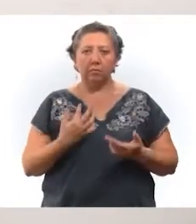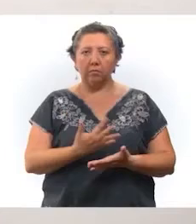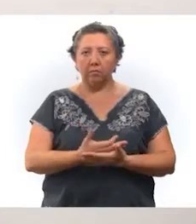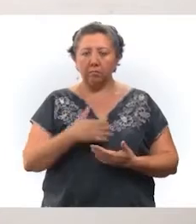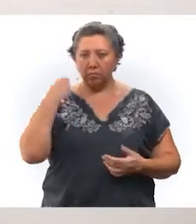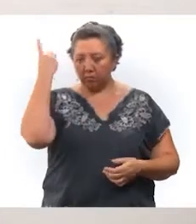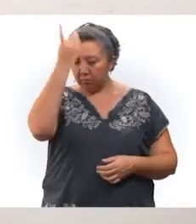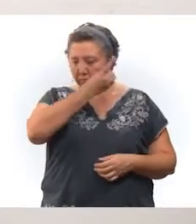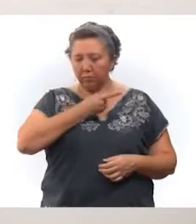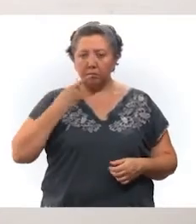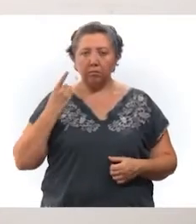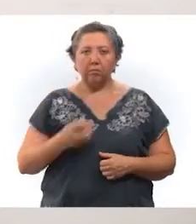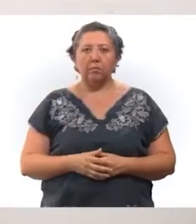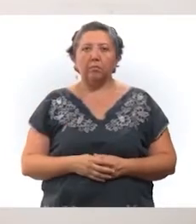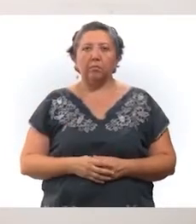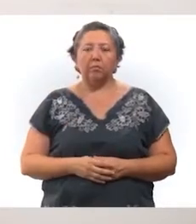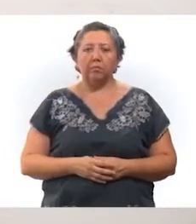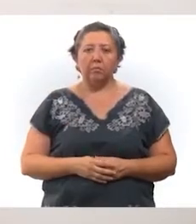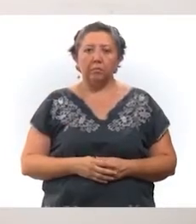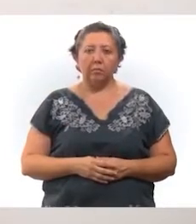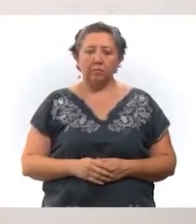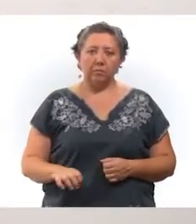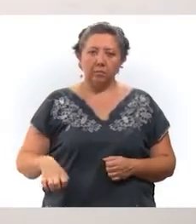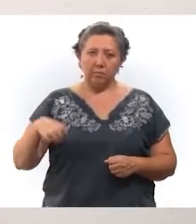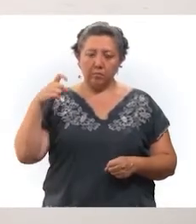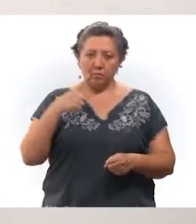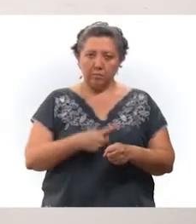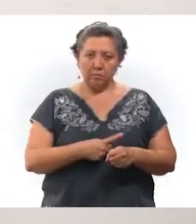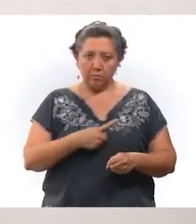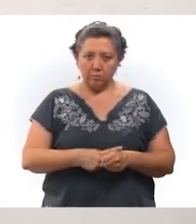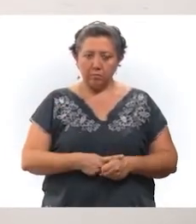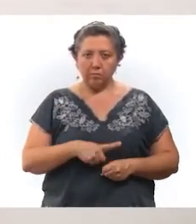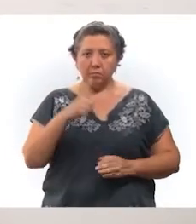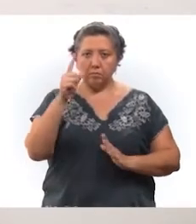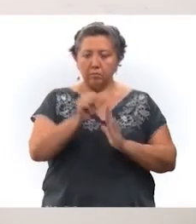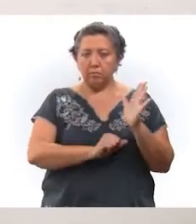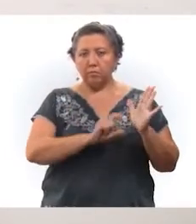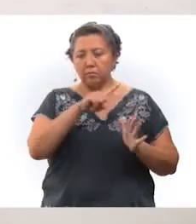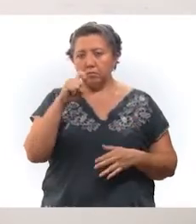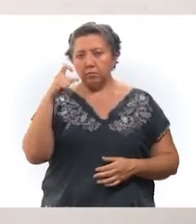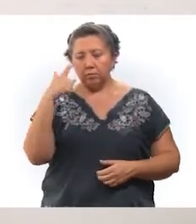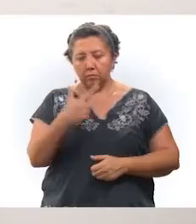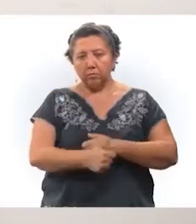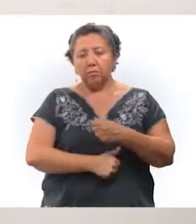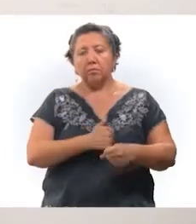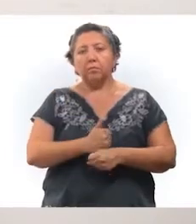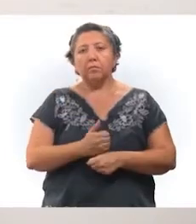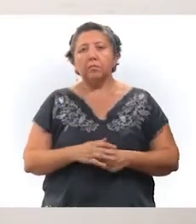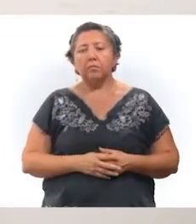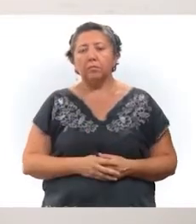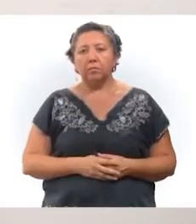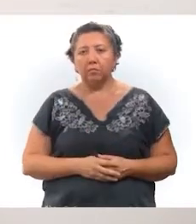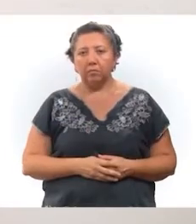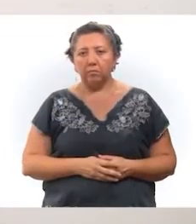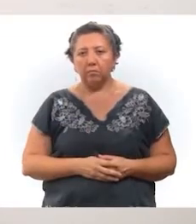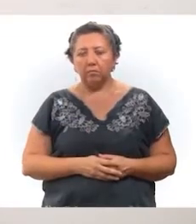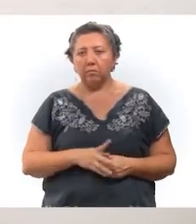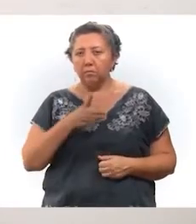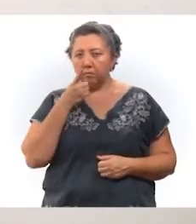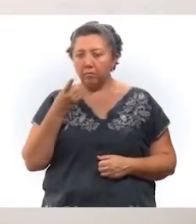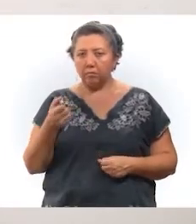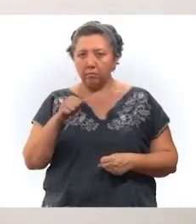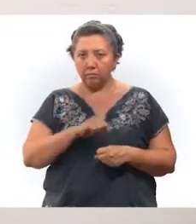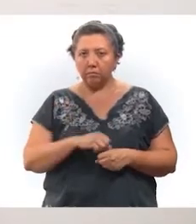otros pacientes a la espera de diagnóstico. El rango de edad de los casos es de 1 mes a 107 años.